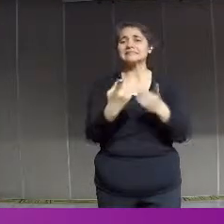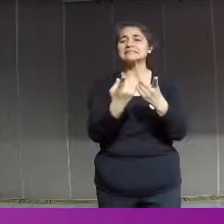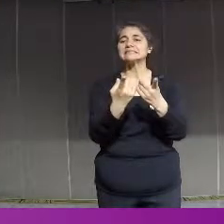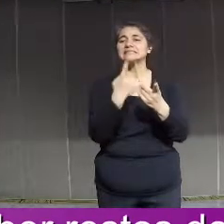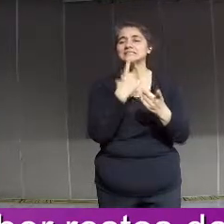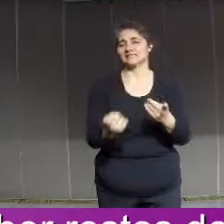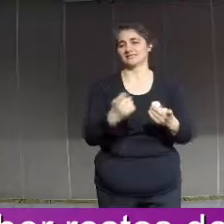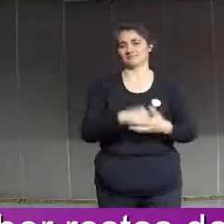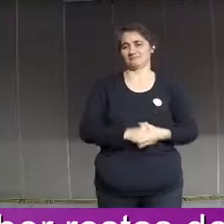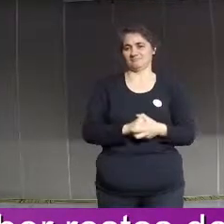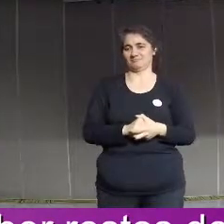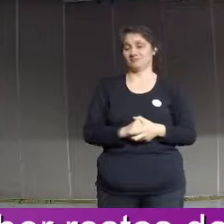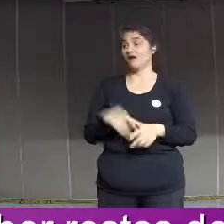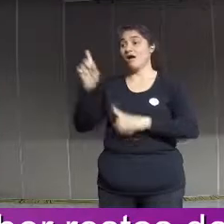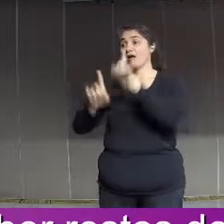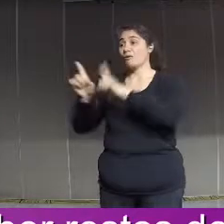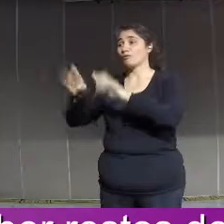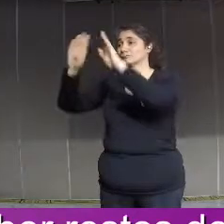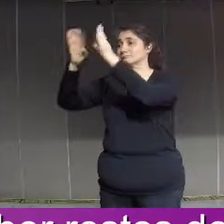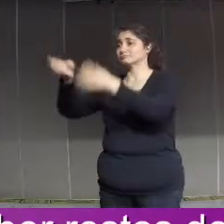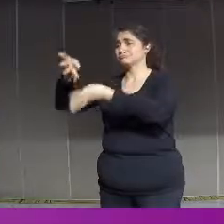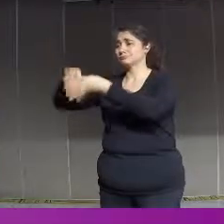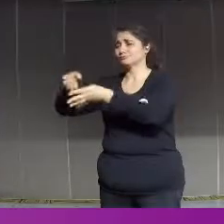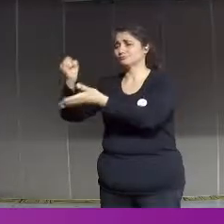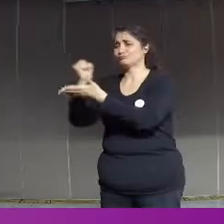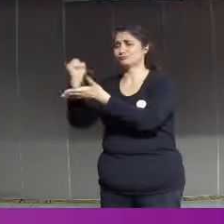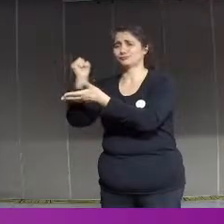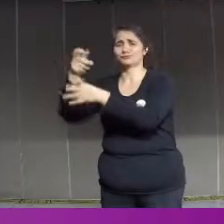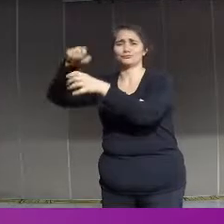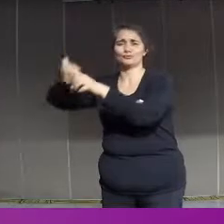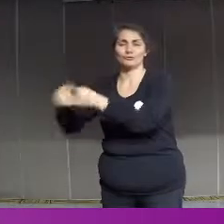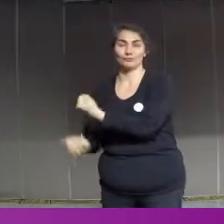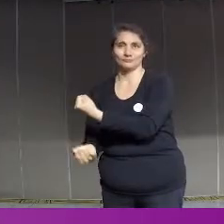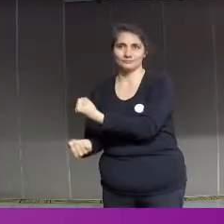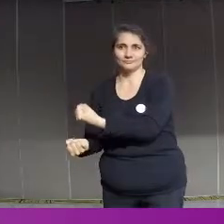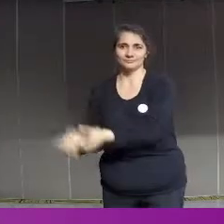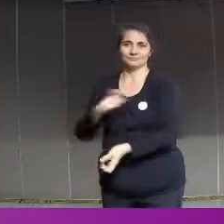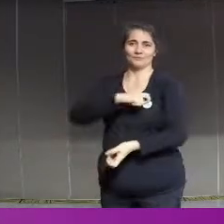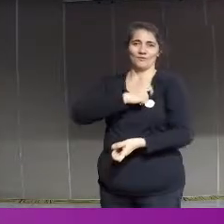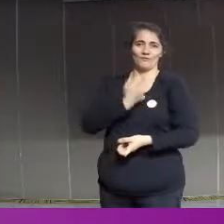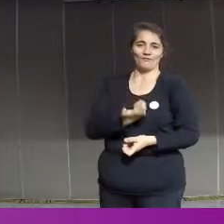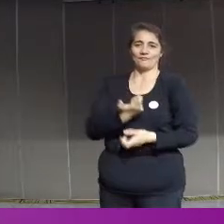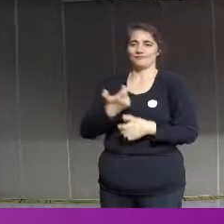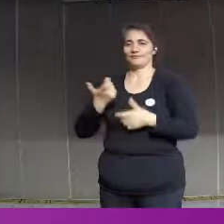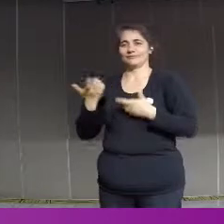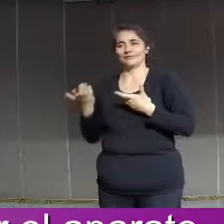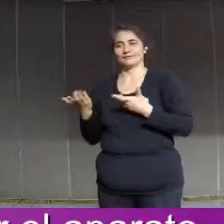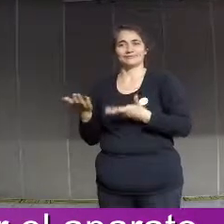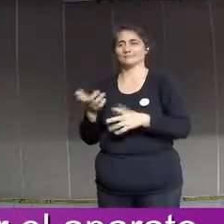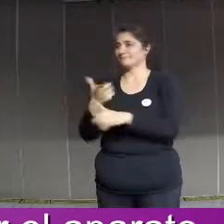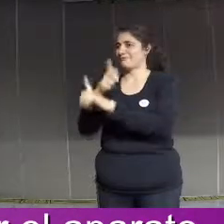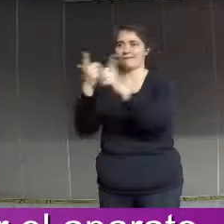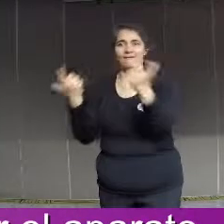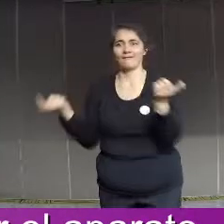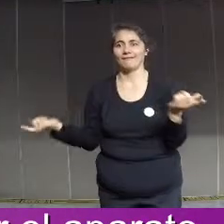está roto, que nos pasa a nosotros muchas veces, que las obras sociales le dicen que no tienen el aparato, que el aparato está roto. Bueno,